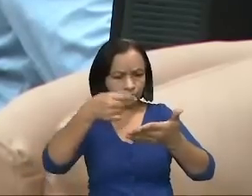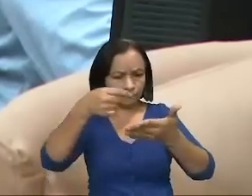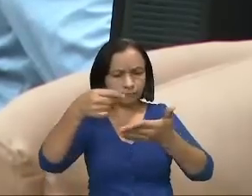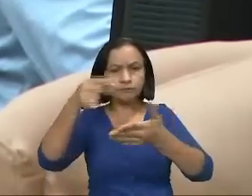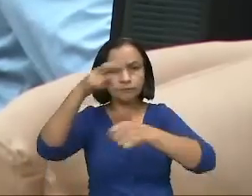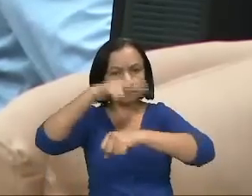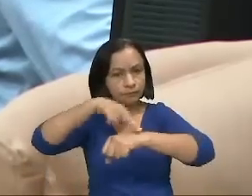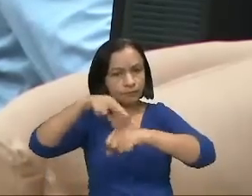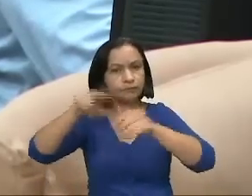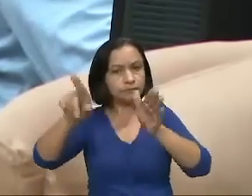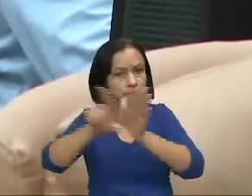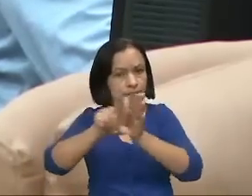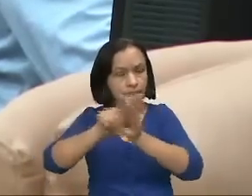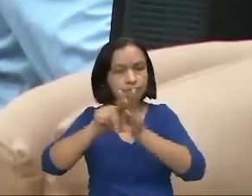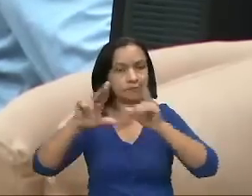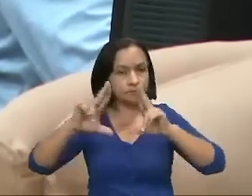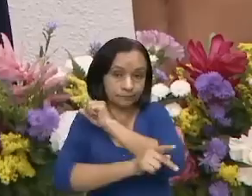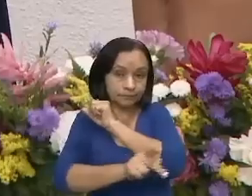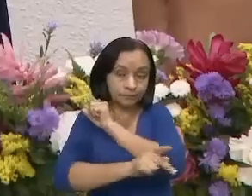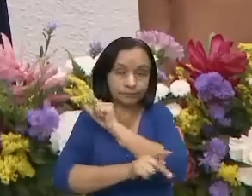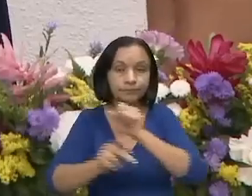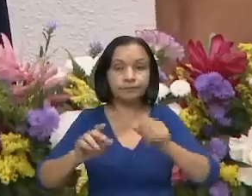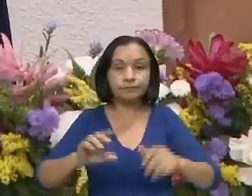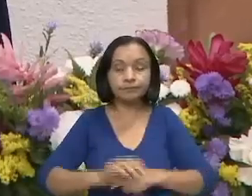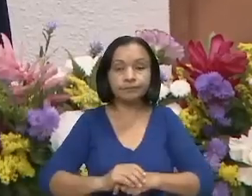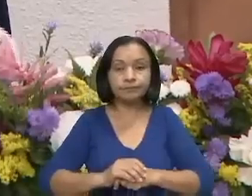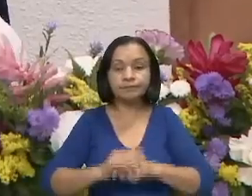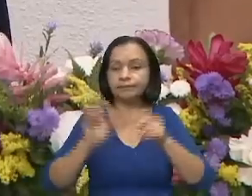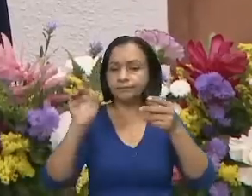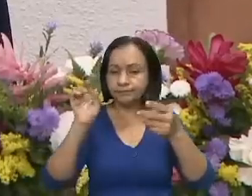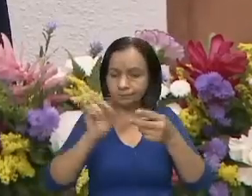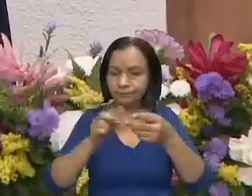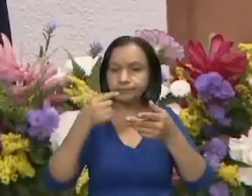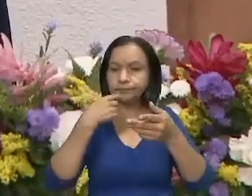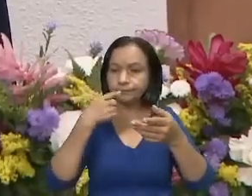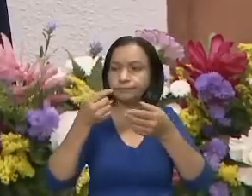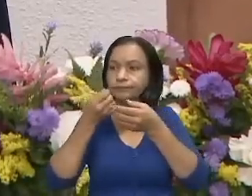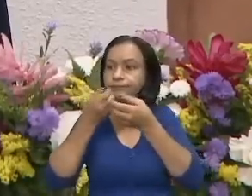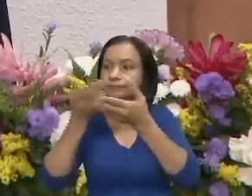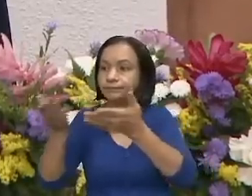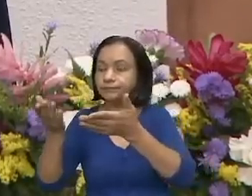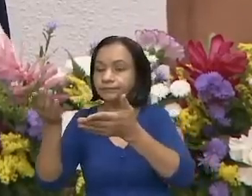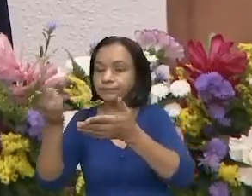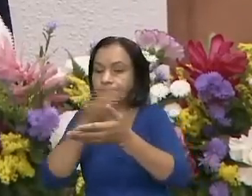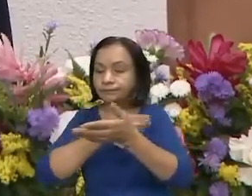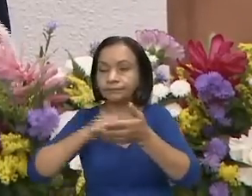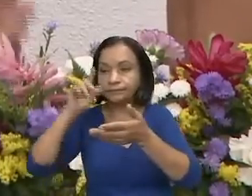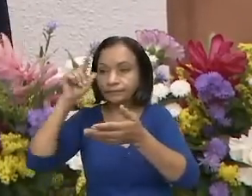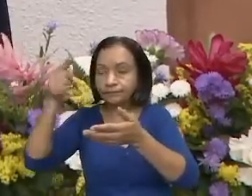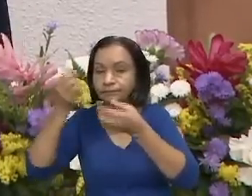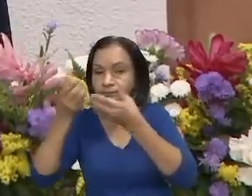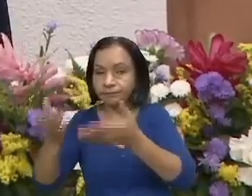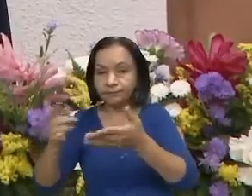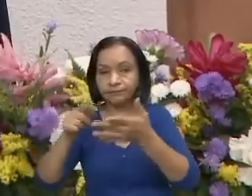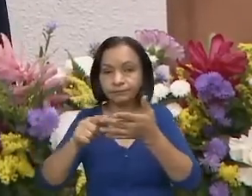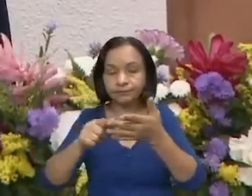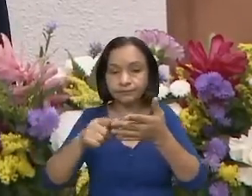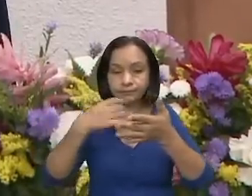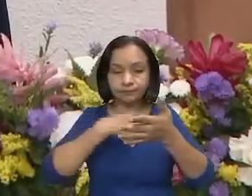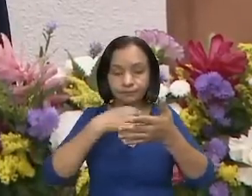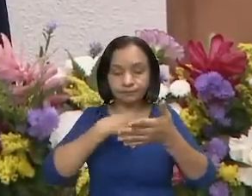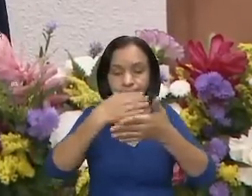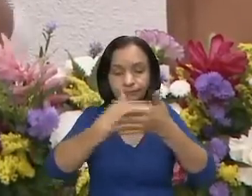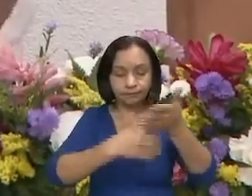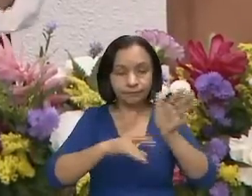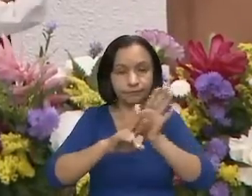por el legislador Filiberto Rodríguez. El presidente de la Asamblea Nacional, el orteguista Gustavo Porras, aseguró que si fuera por él, crearía una